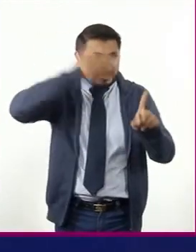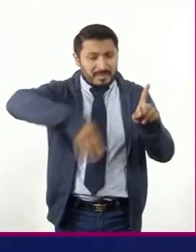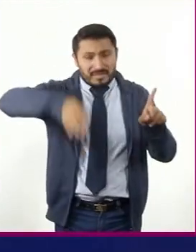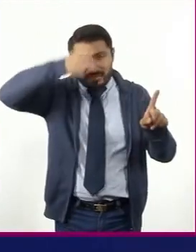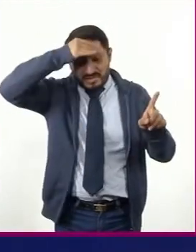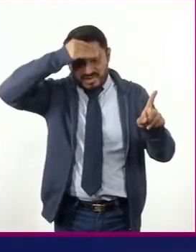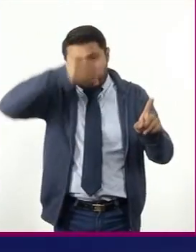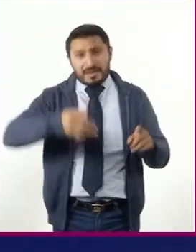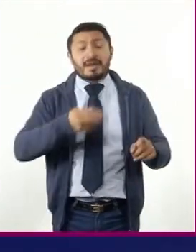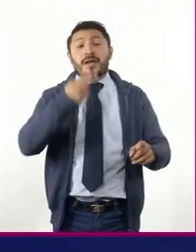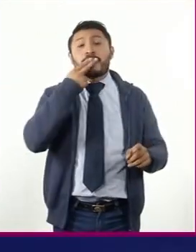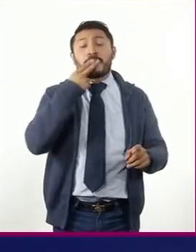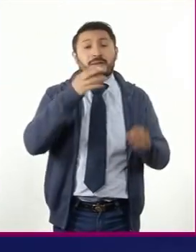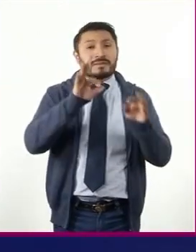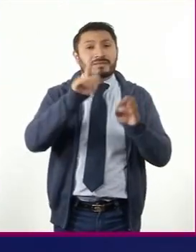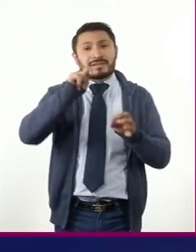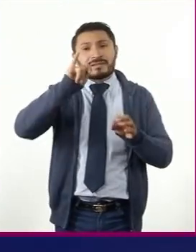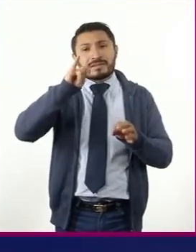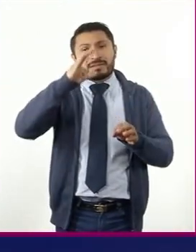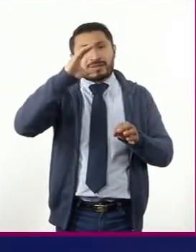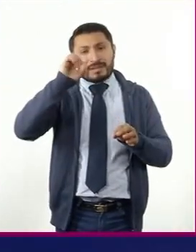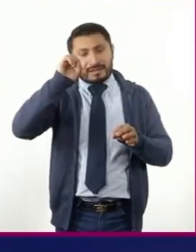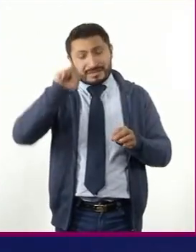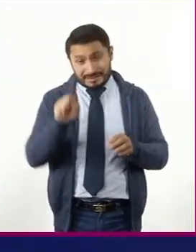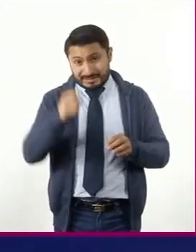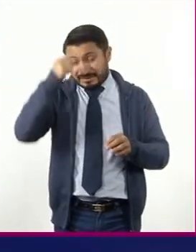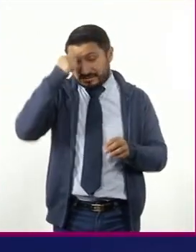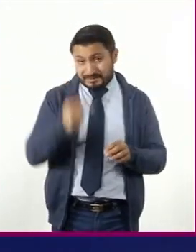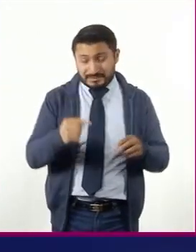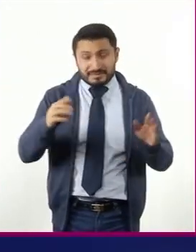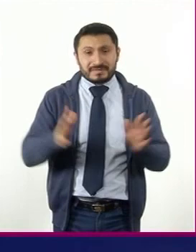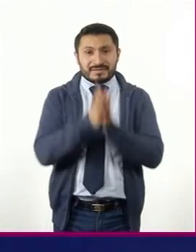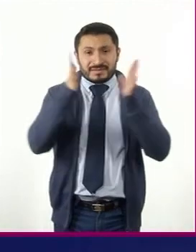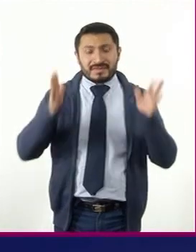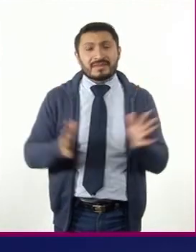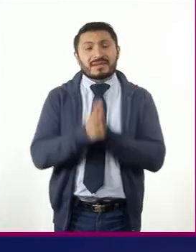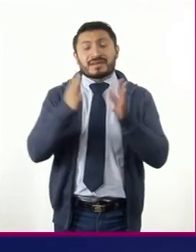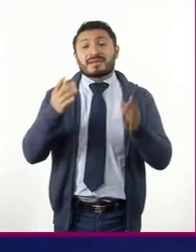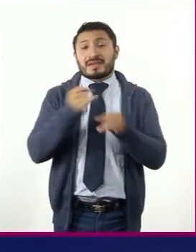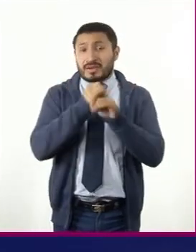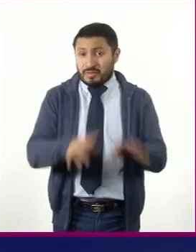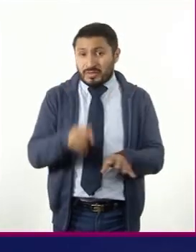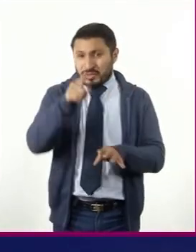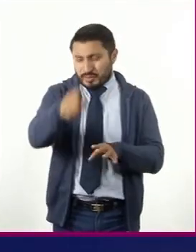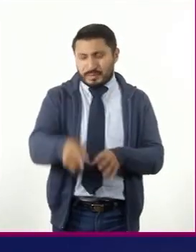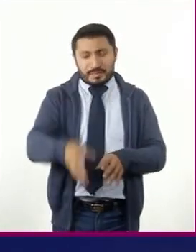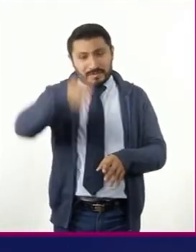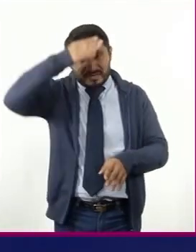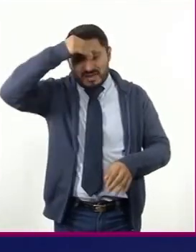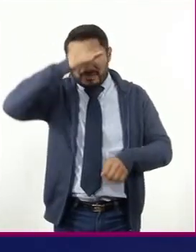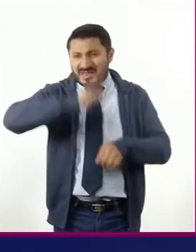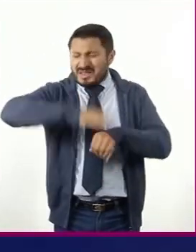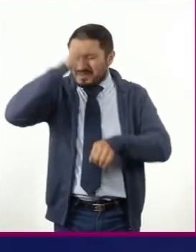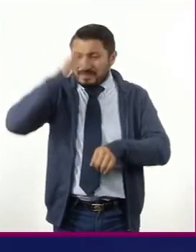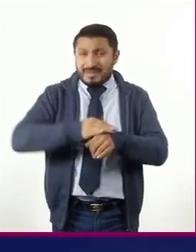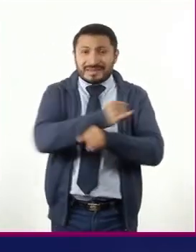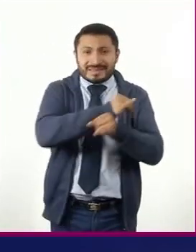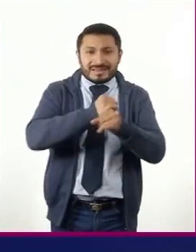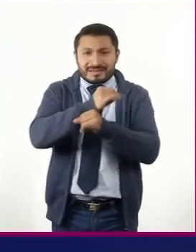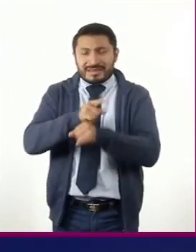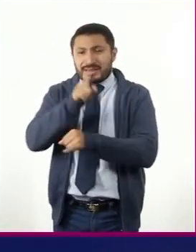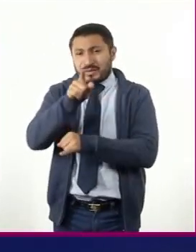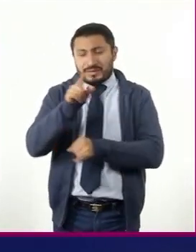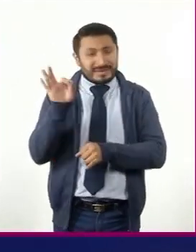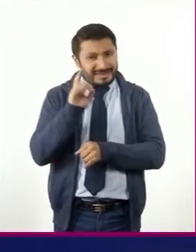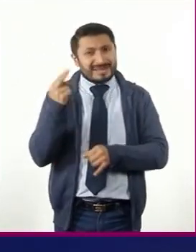esperado, emplea las TIC como fuente de información para que puedan acopiar tanta información como necesiten y sean